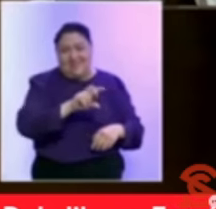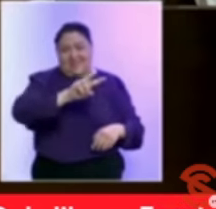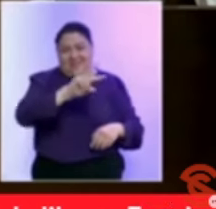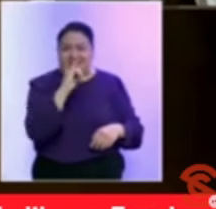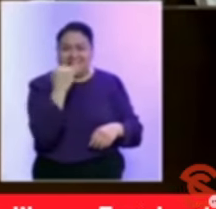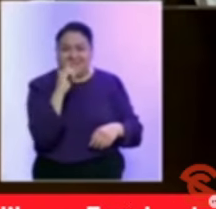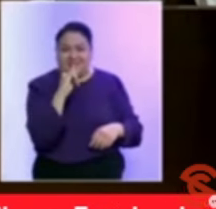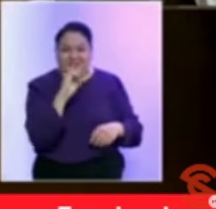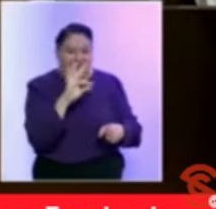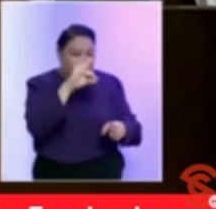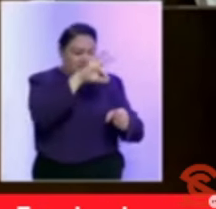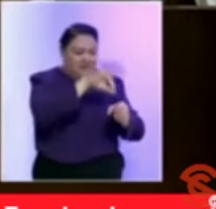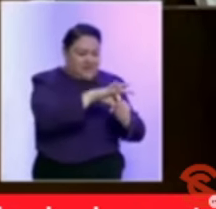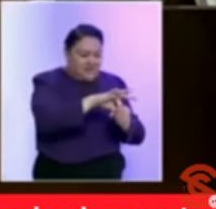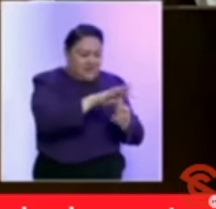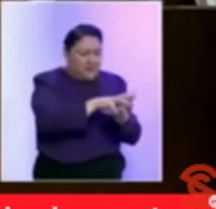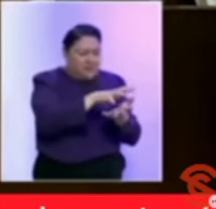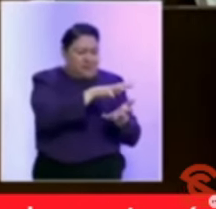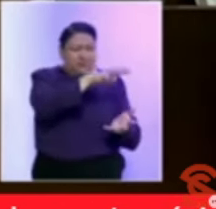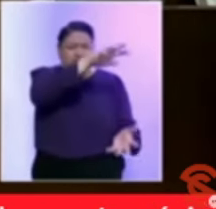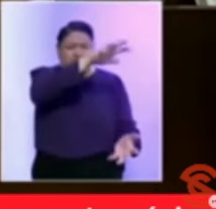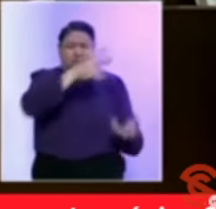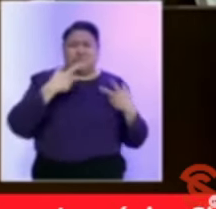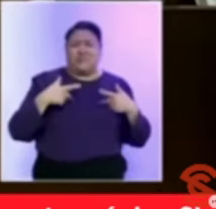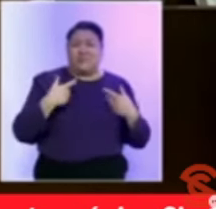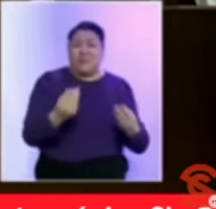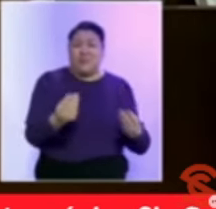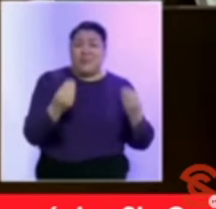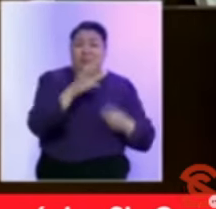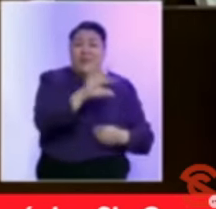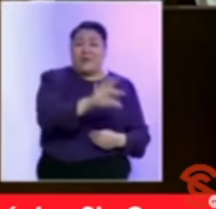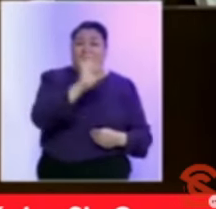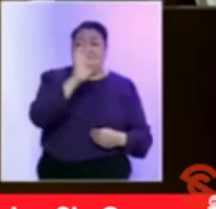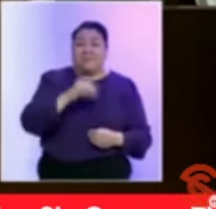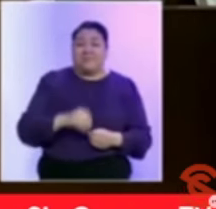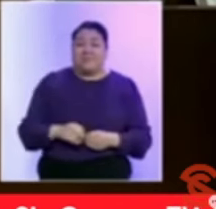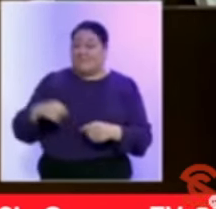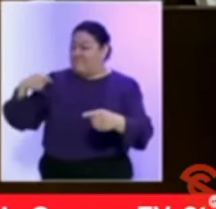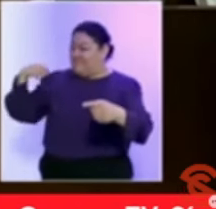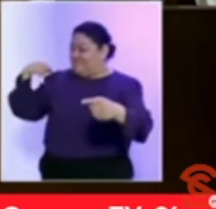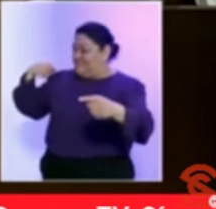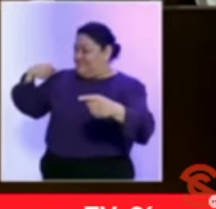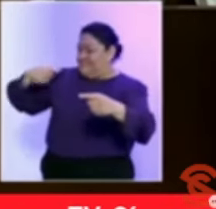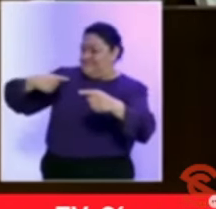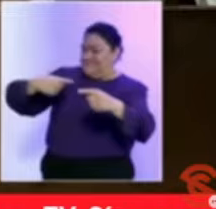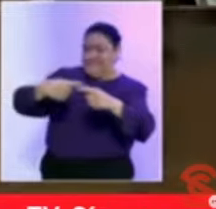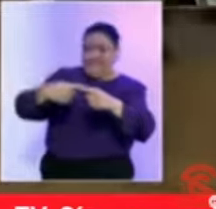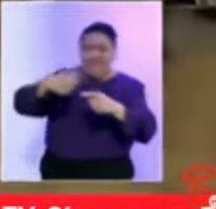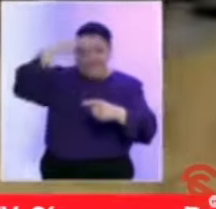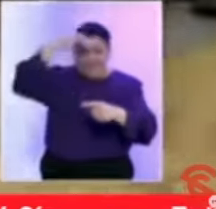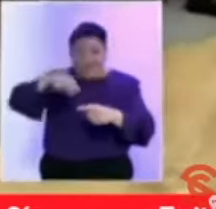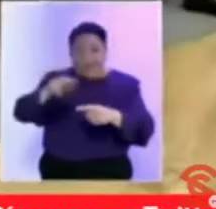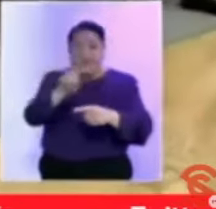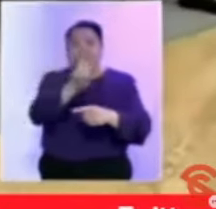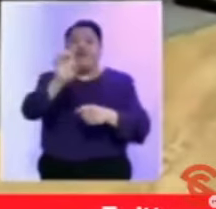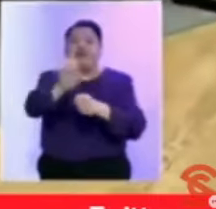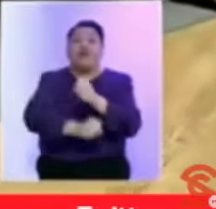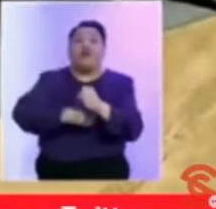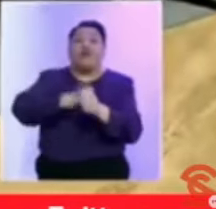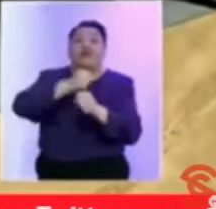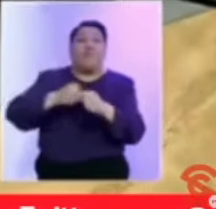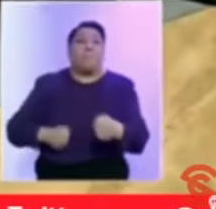jornada electoral es la primera vez en 200 años de la república que recibe el